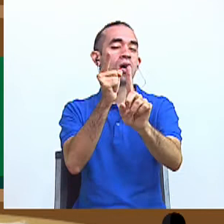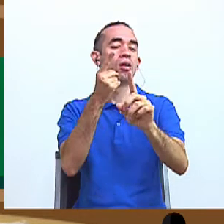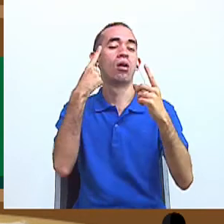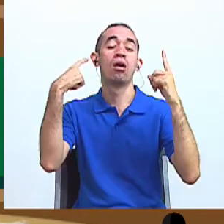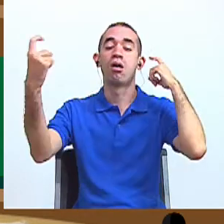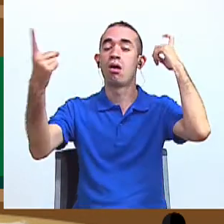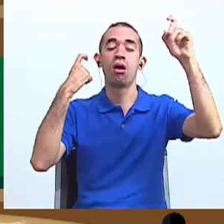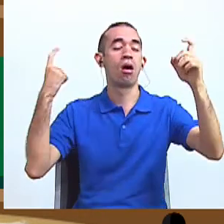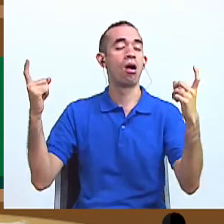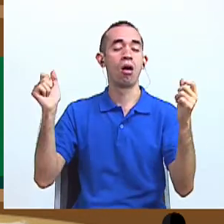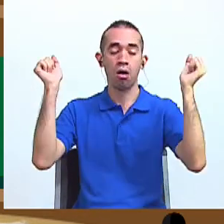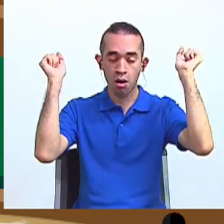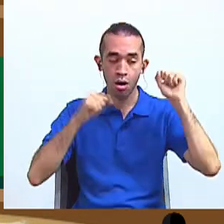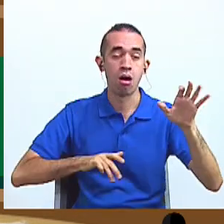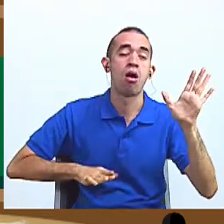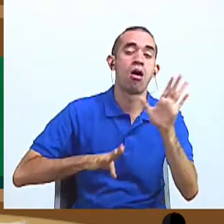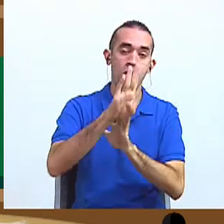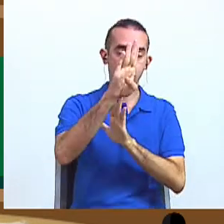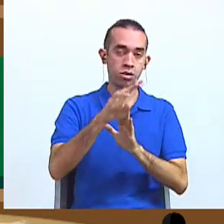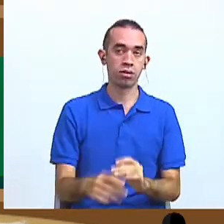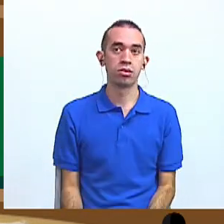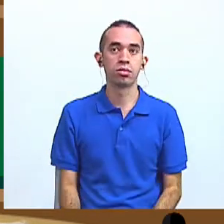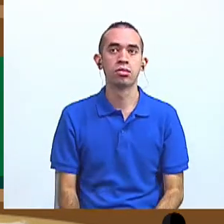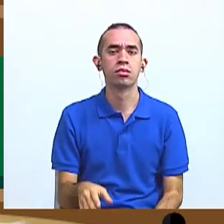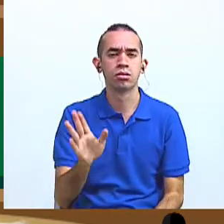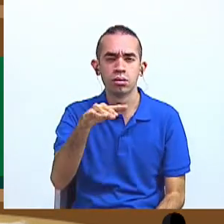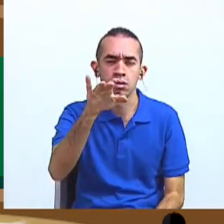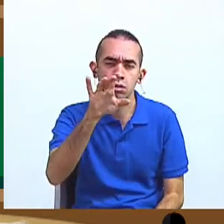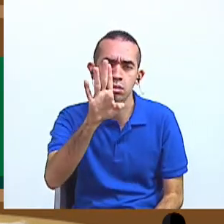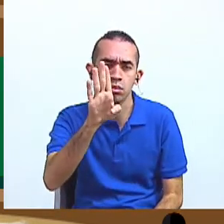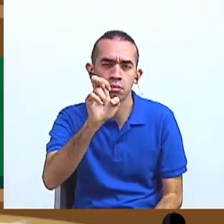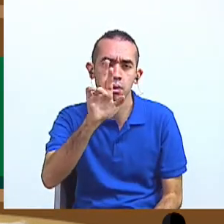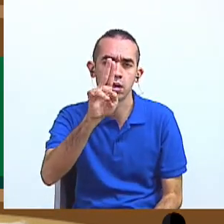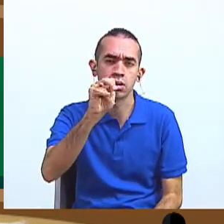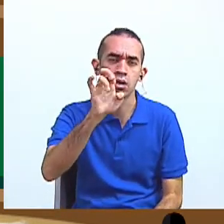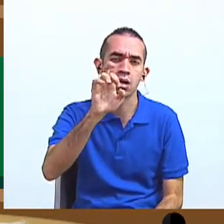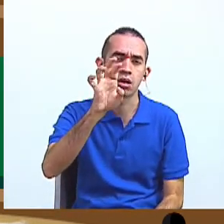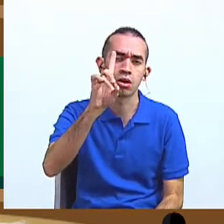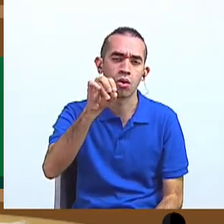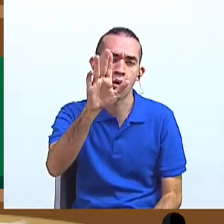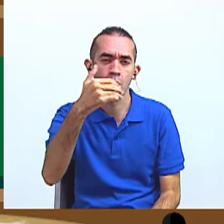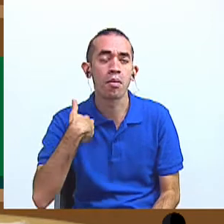Bueno, pero, Bernardo, ¿usted también quiere participar?